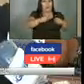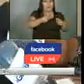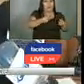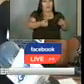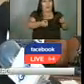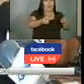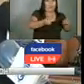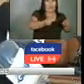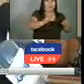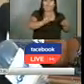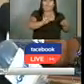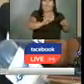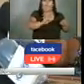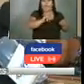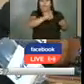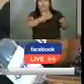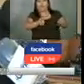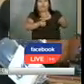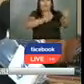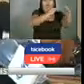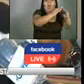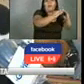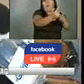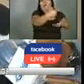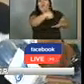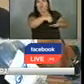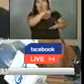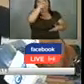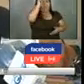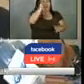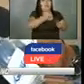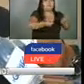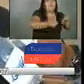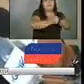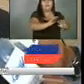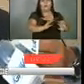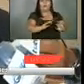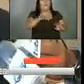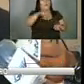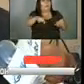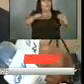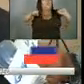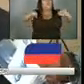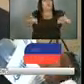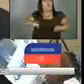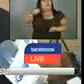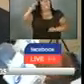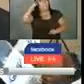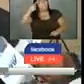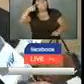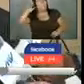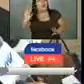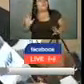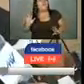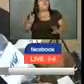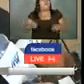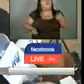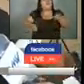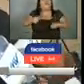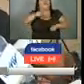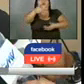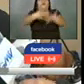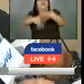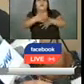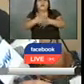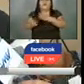temor de decir, no, yo solo lo voy a usar para ir de mi casa al trabajo, ida y regreso. No, ahora se va a poder atrever a decir, bueno, voy a visitar las